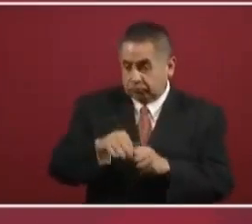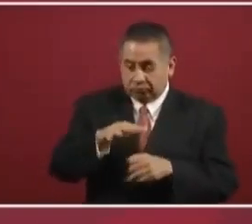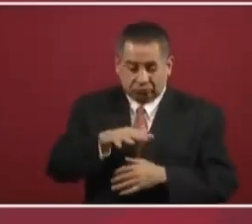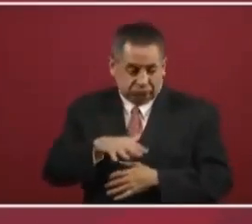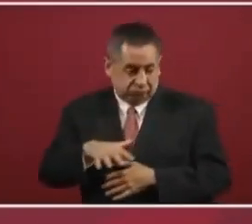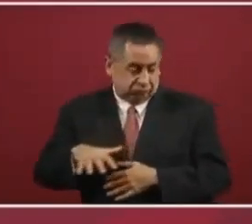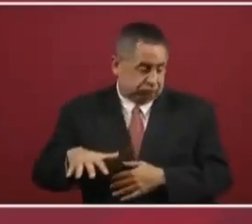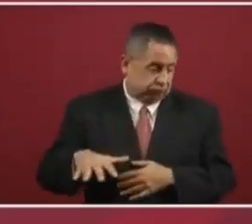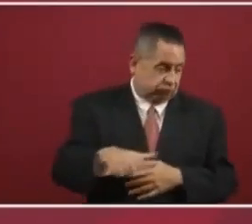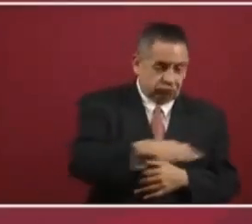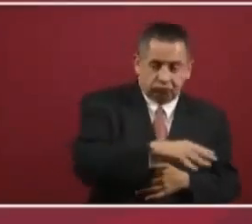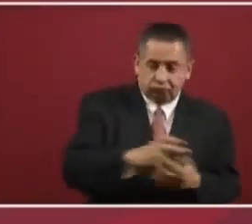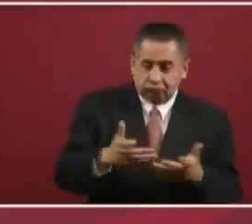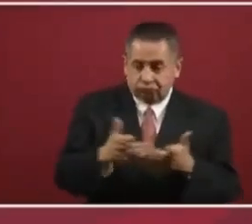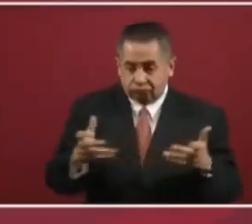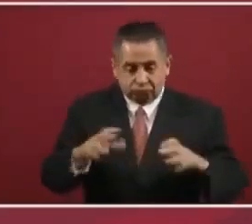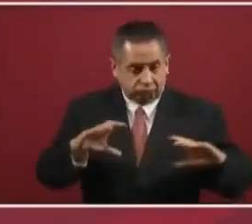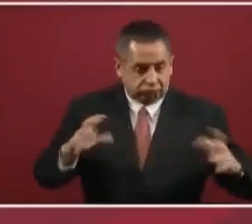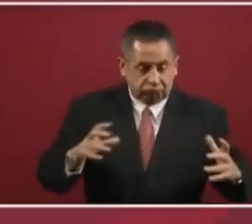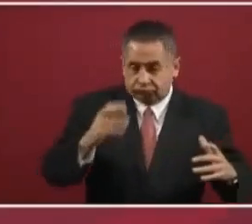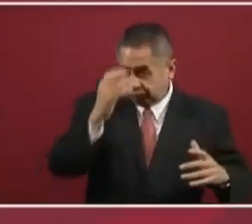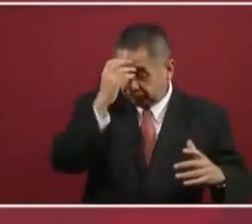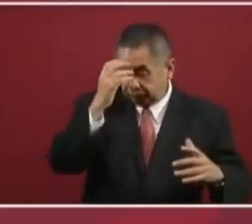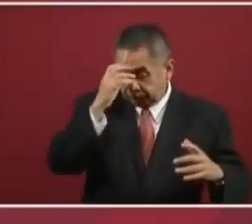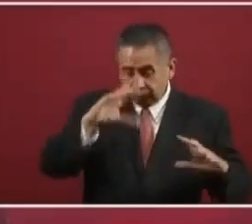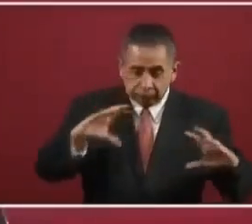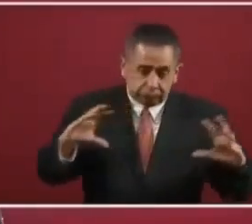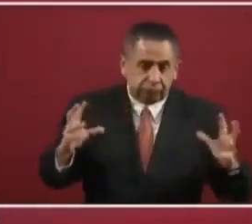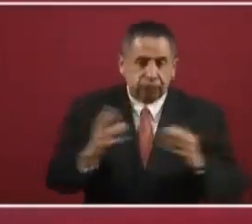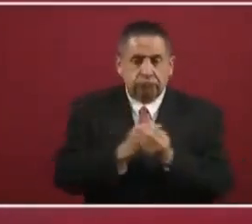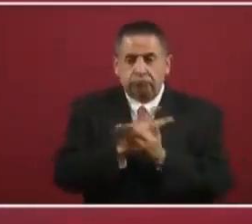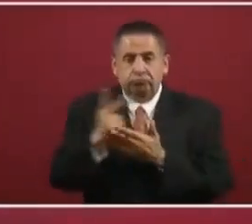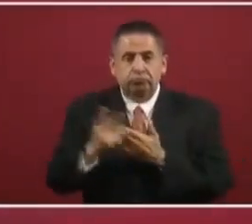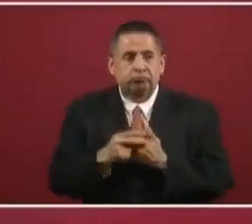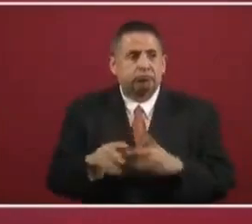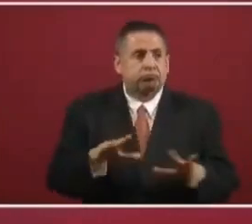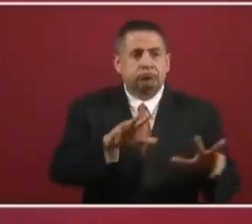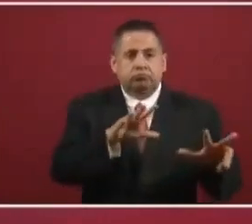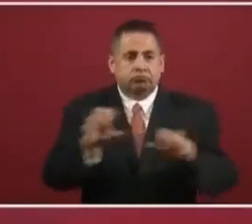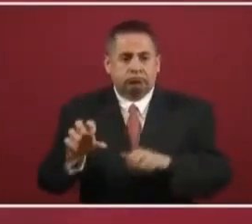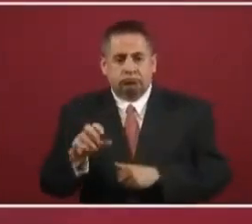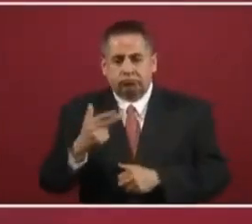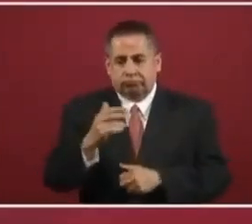en un proyecto de 800